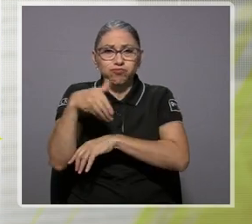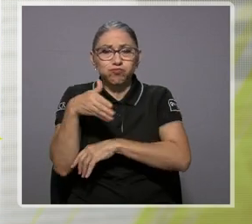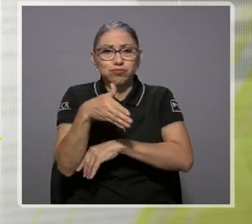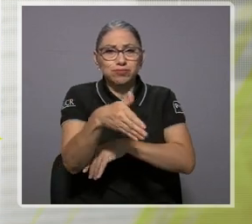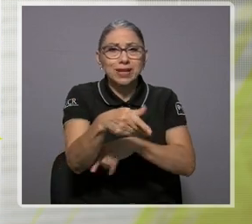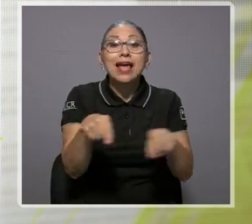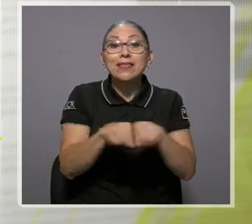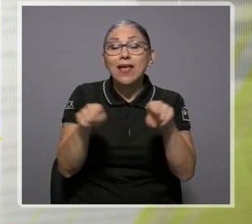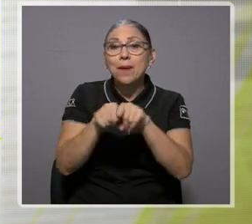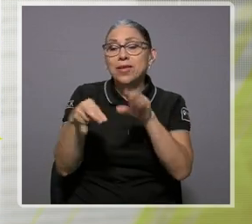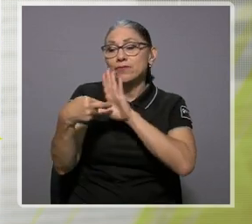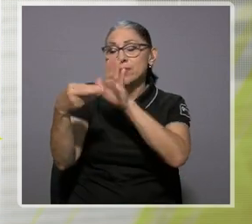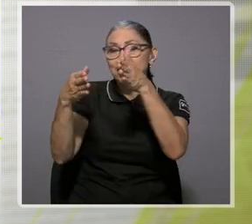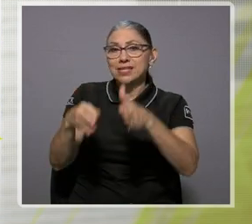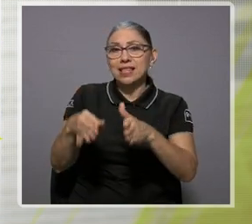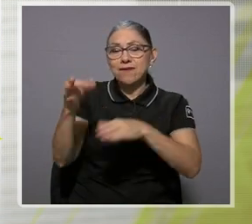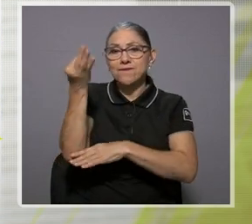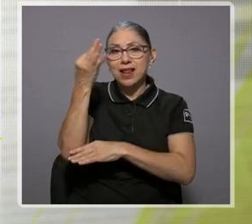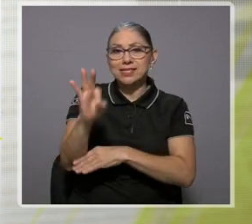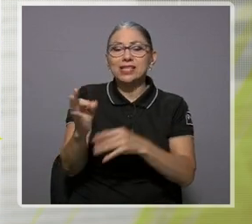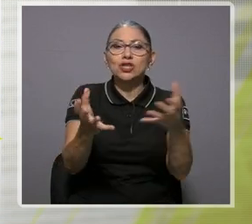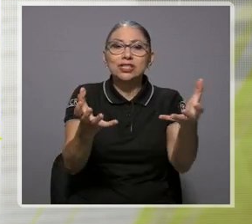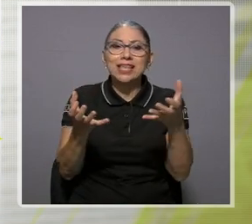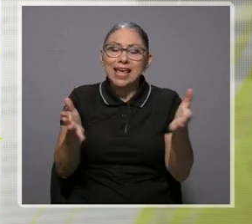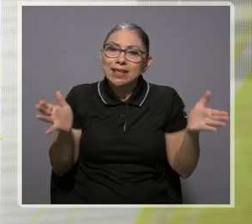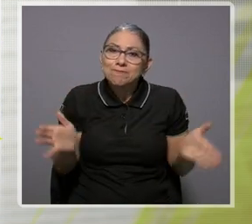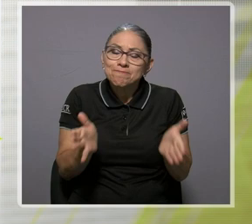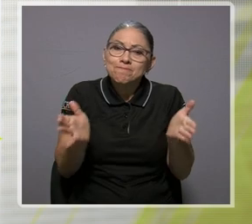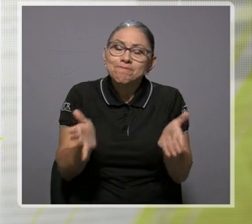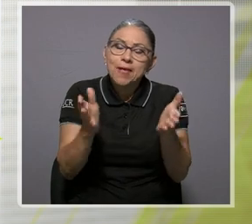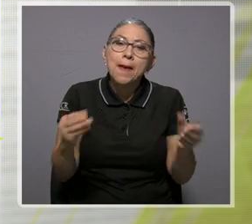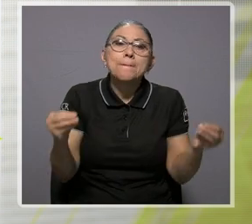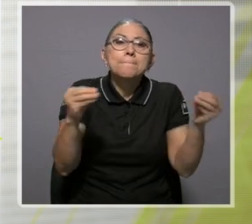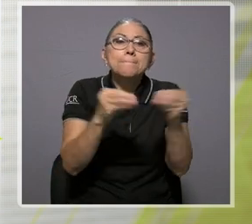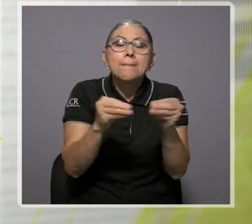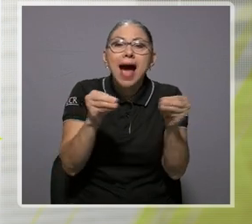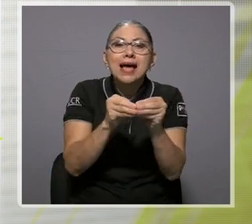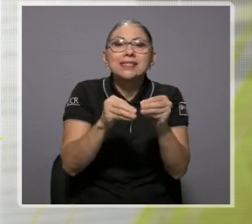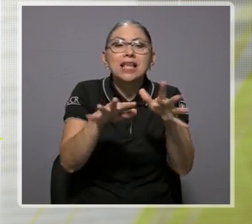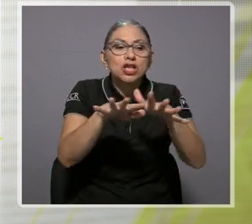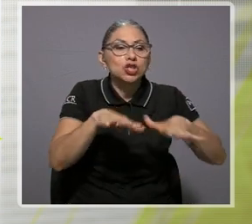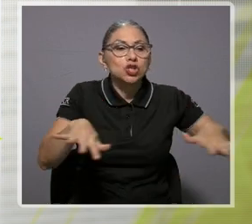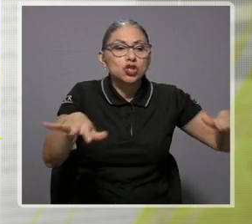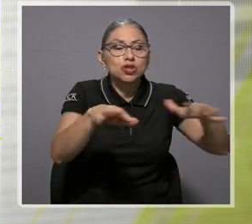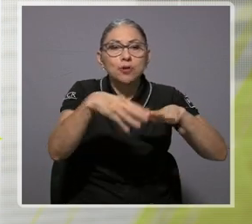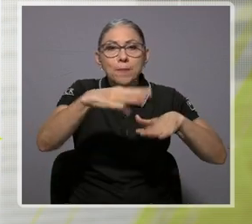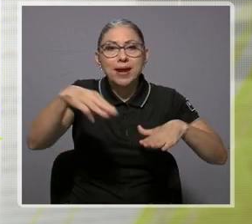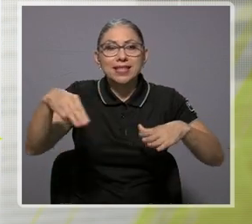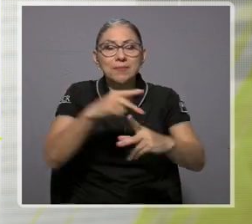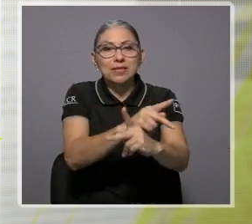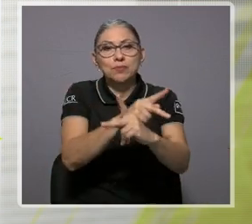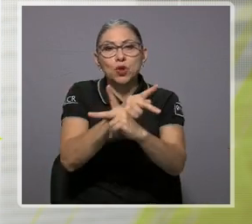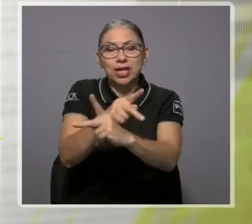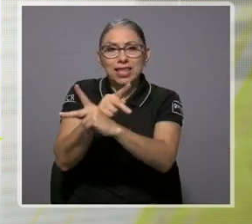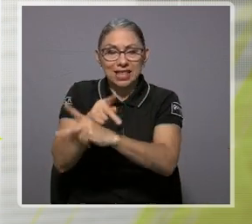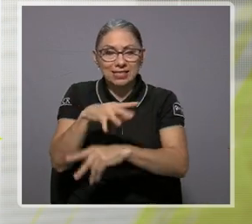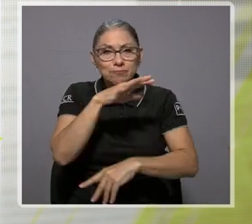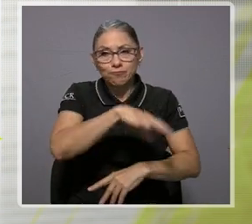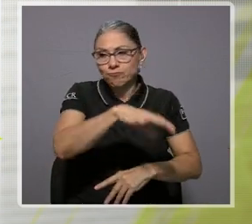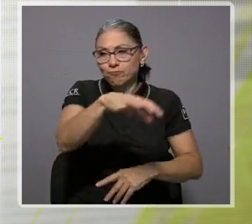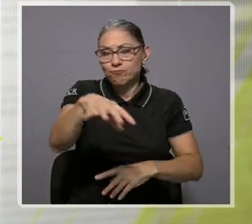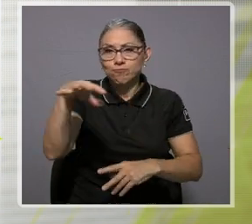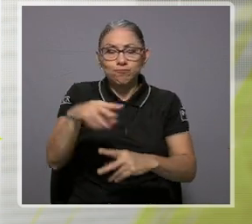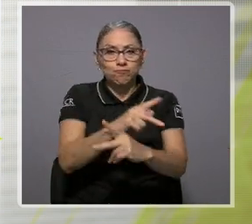la delegación francesa es la creación de más zonas marítimas protegidas. Bueno, es